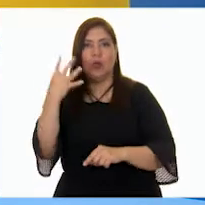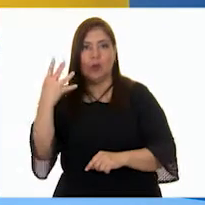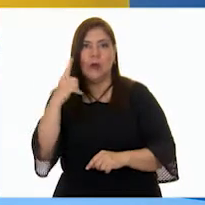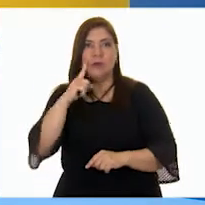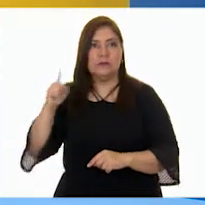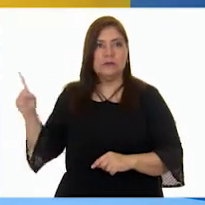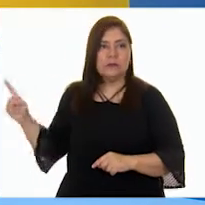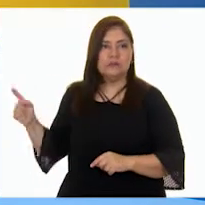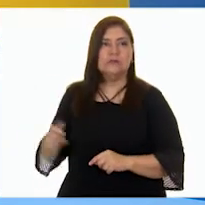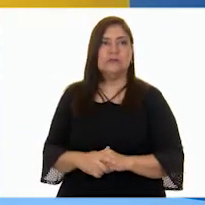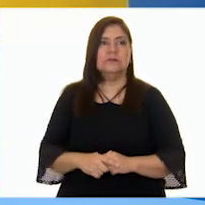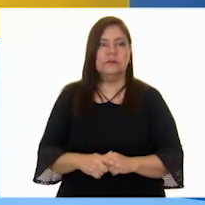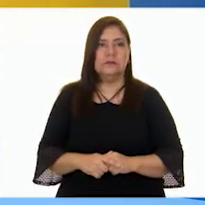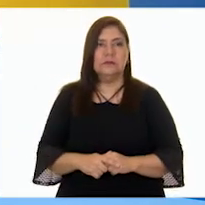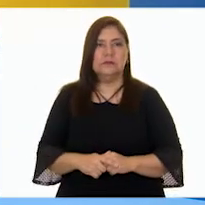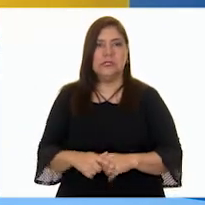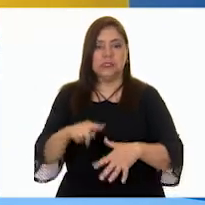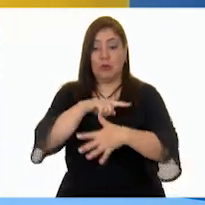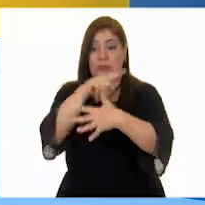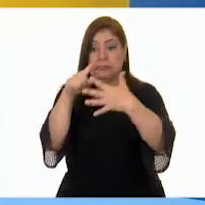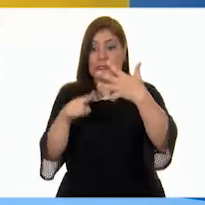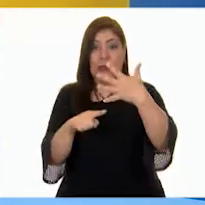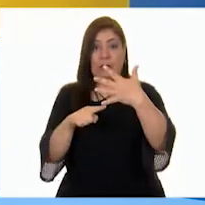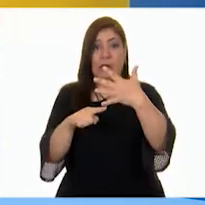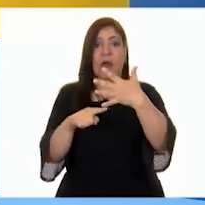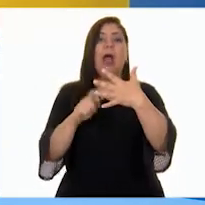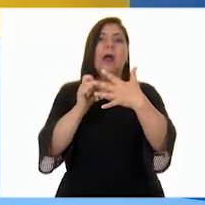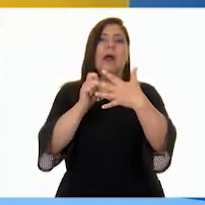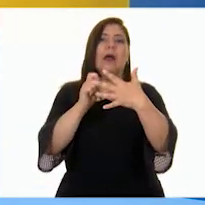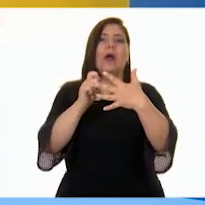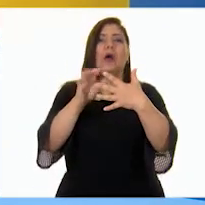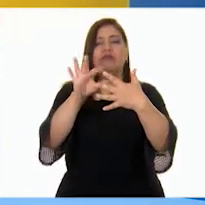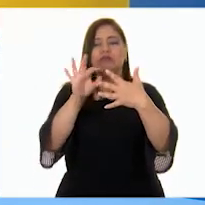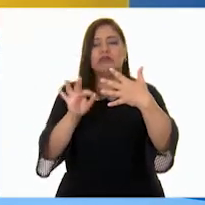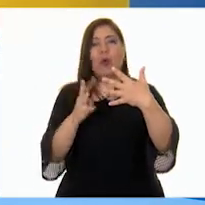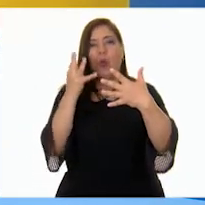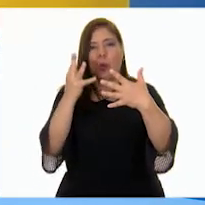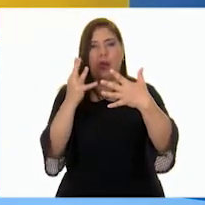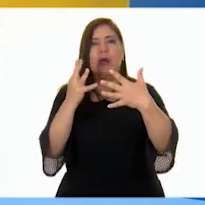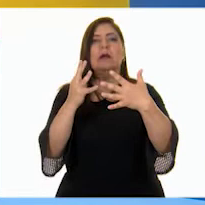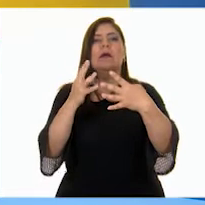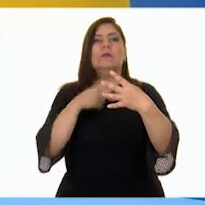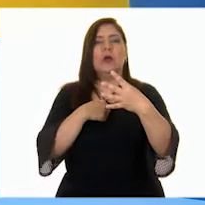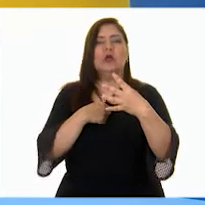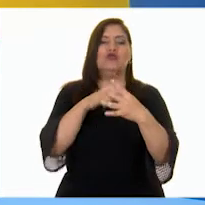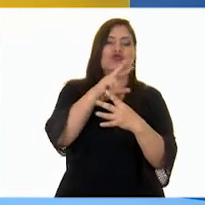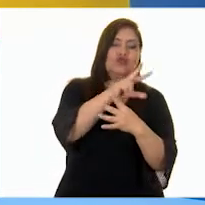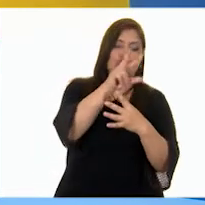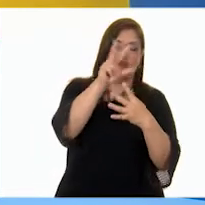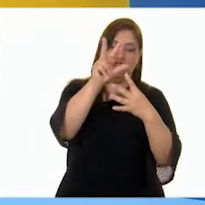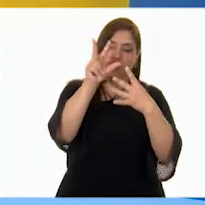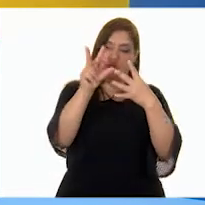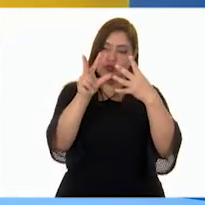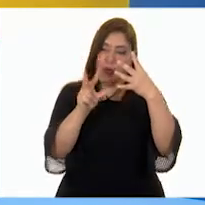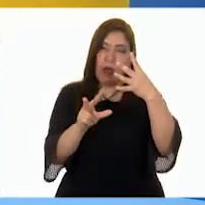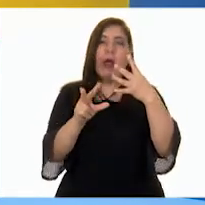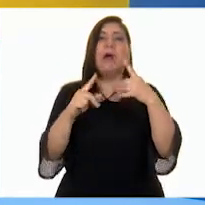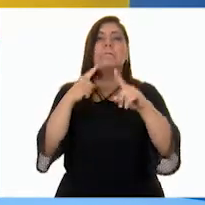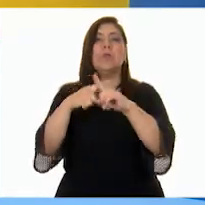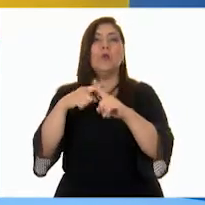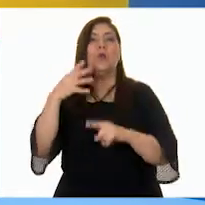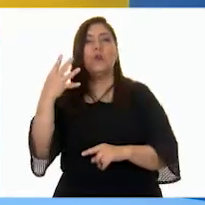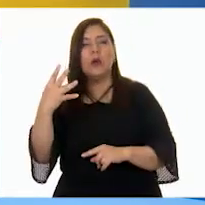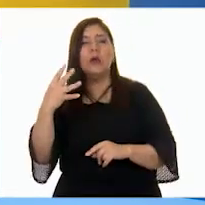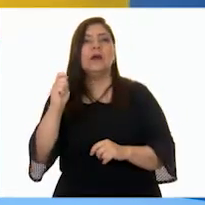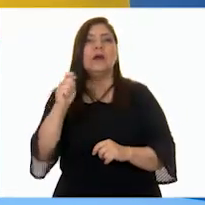4. Y entonces, al hacer aquí rapidísimo mi operación, 18 por 4, esto es igual a 72,